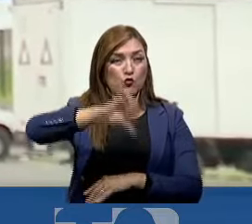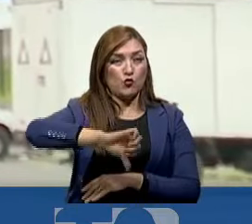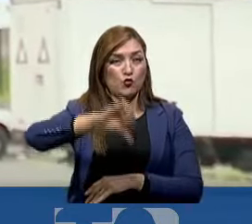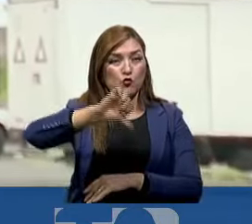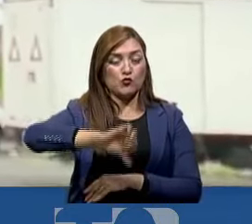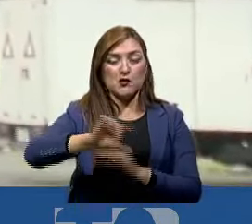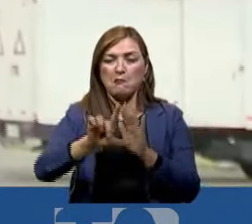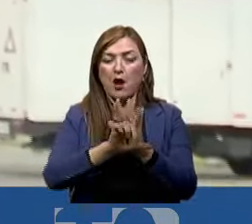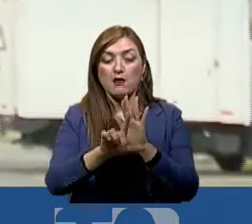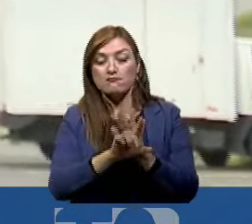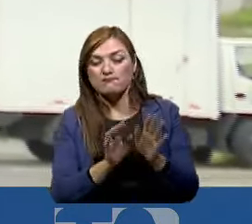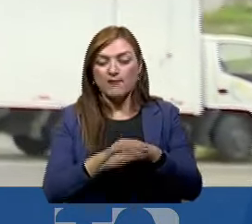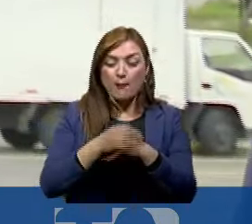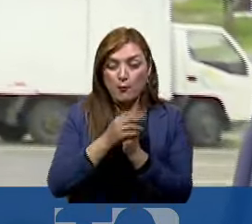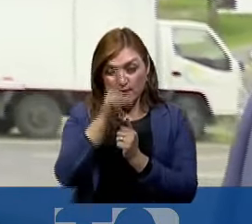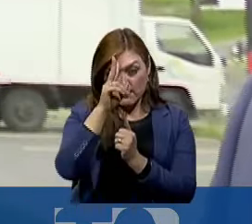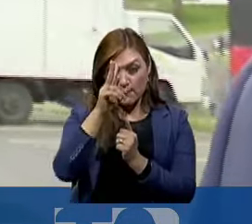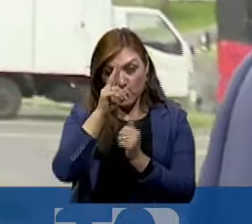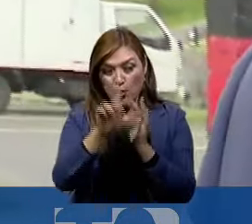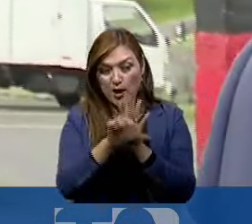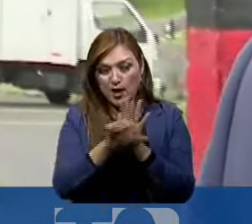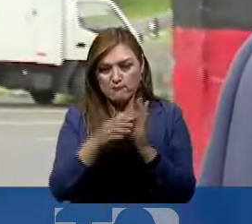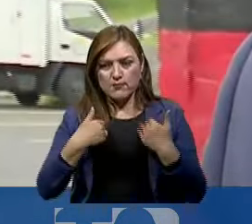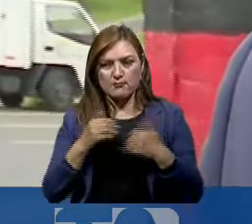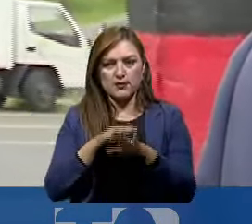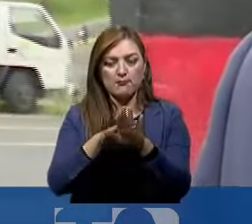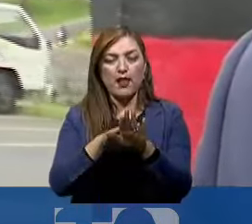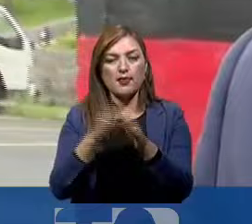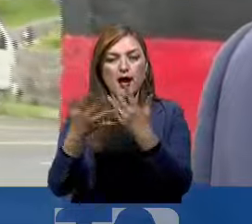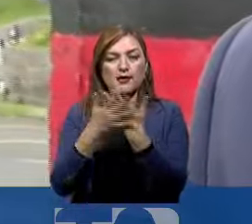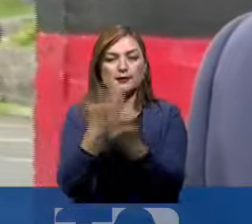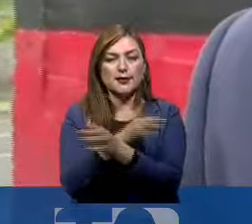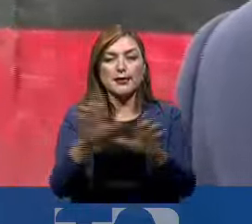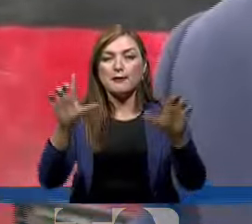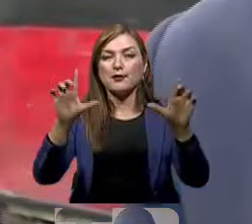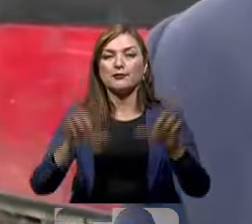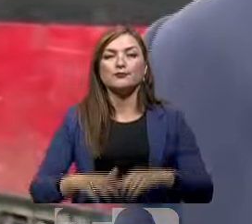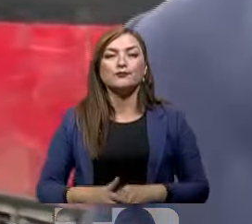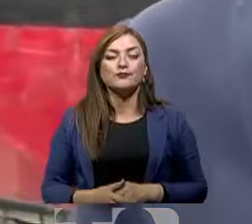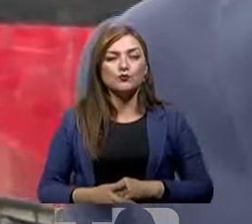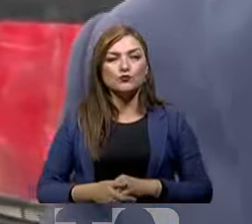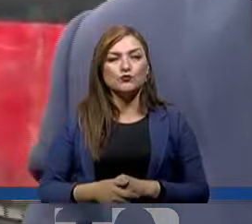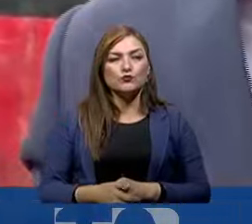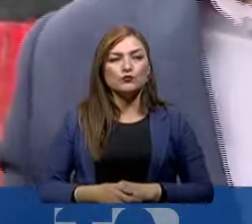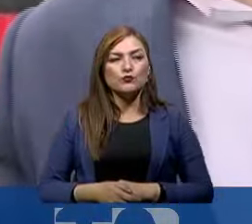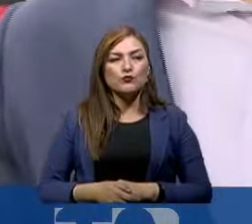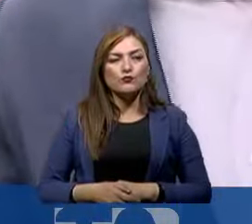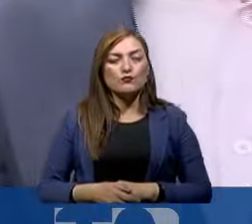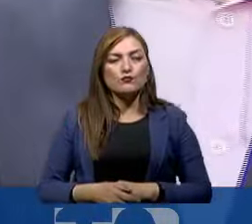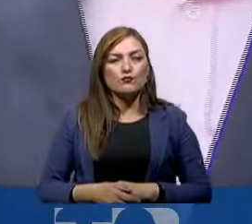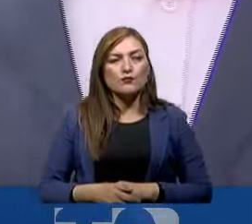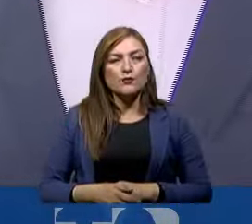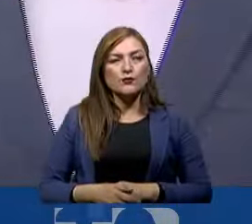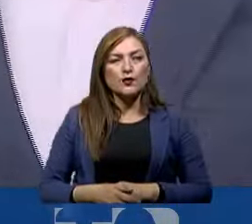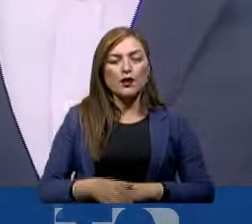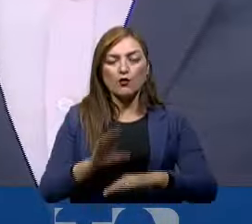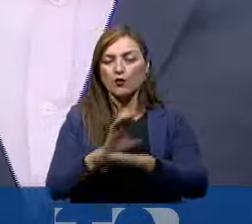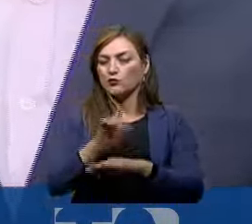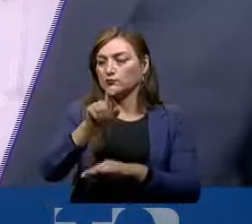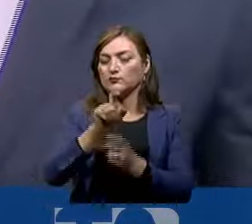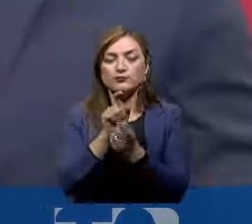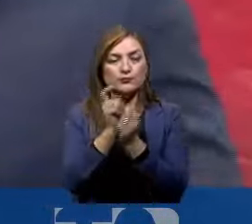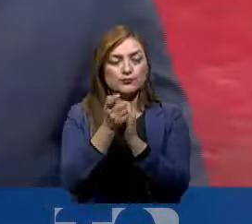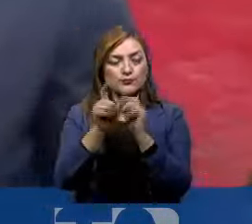de las leyes, de la legislación para poder salir de las cárceles libremente. Entonces, nosotros necesitamos cambiar como país